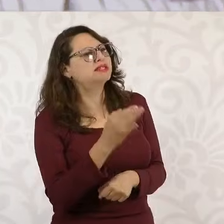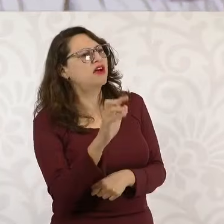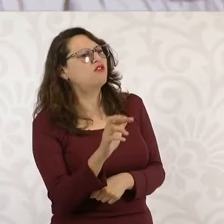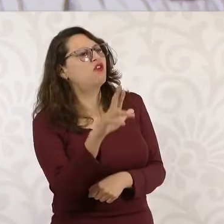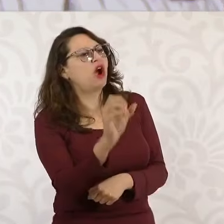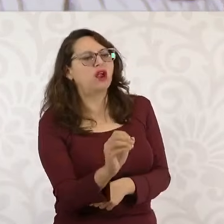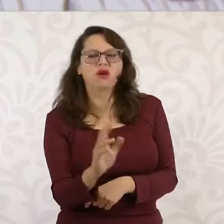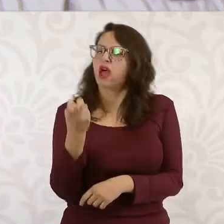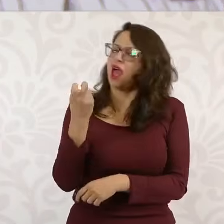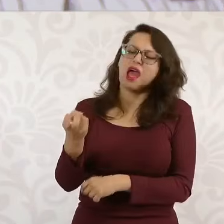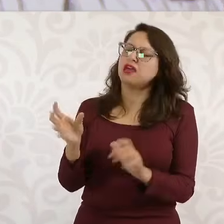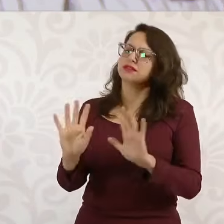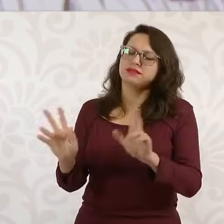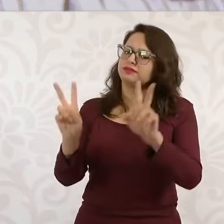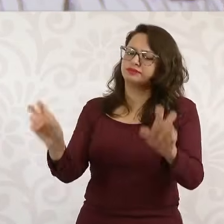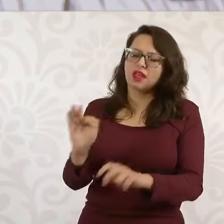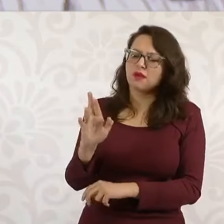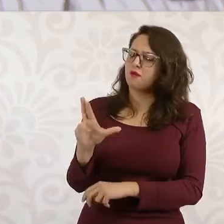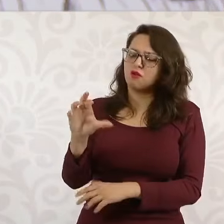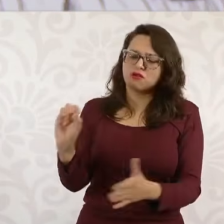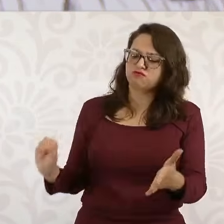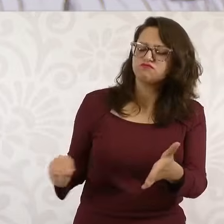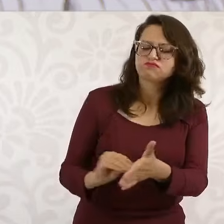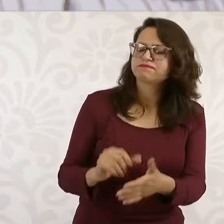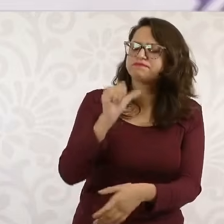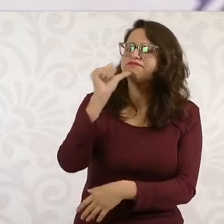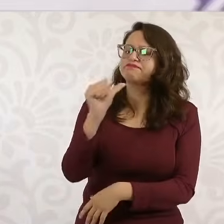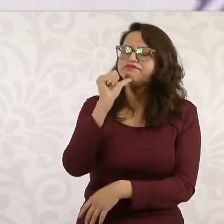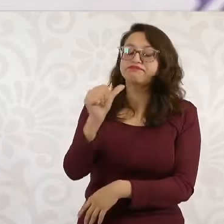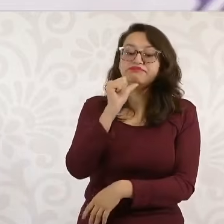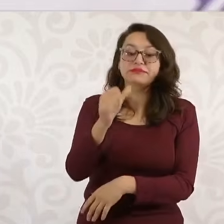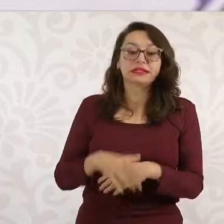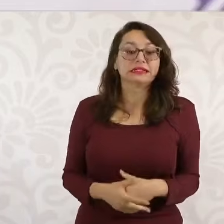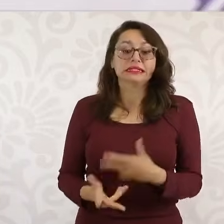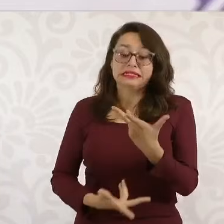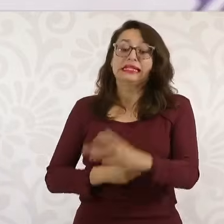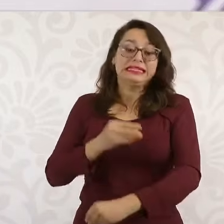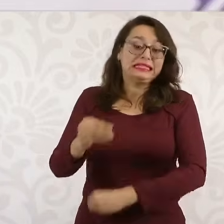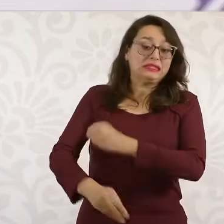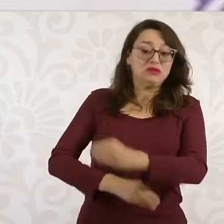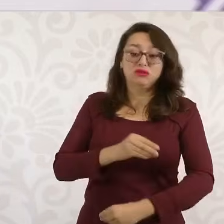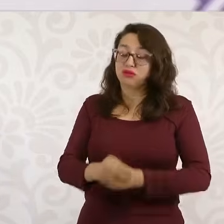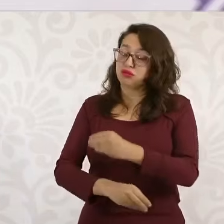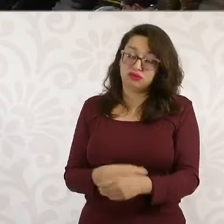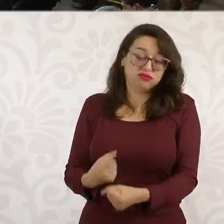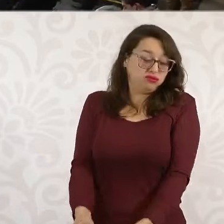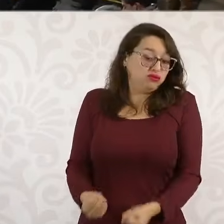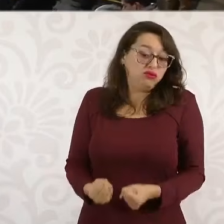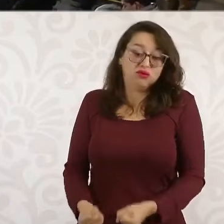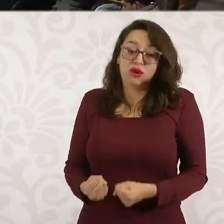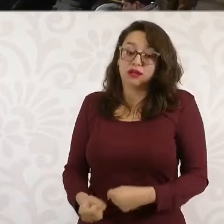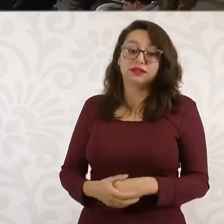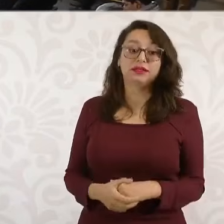Se mantiene el fuero, no se tocó. Fue una discusión muy intensa ahí entre